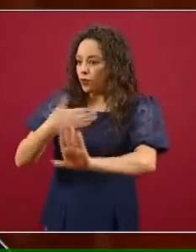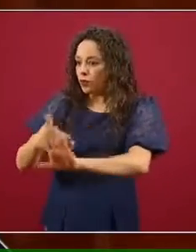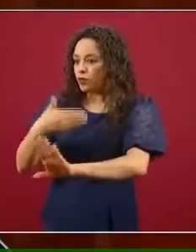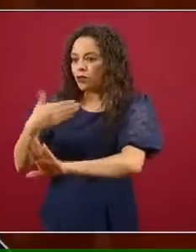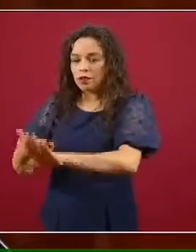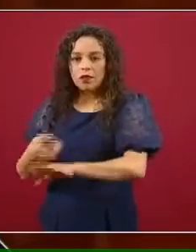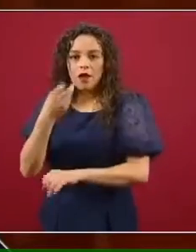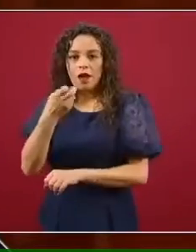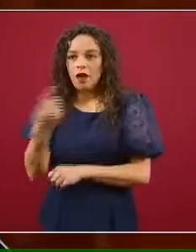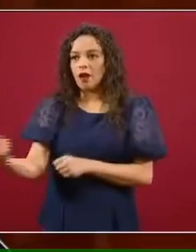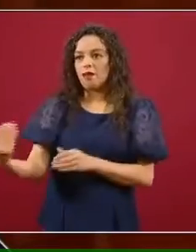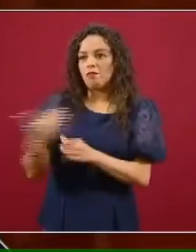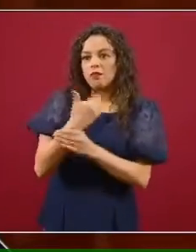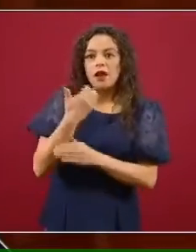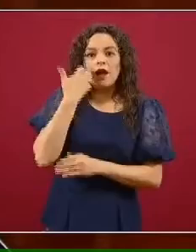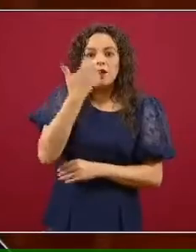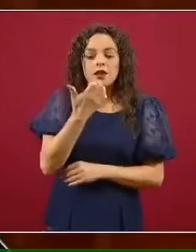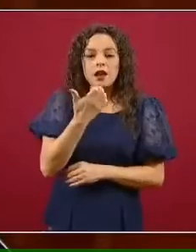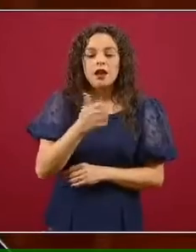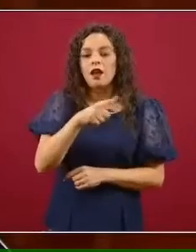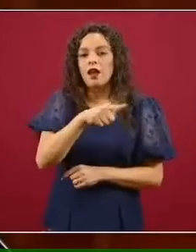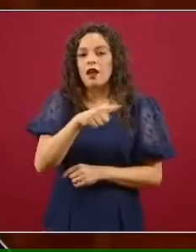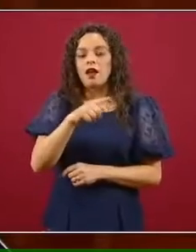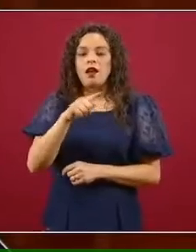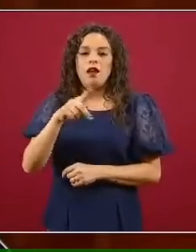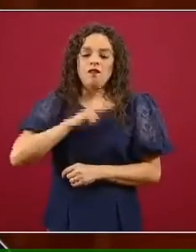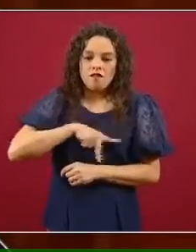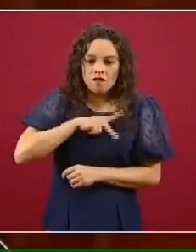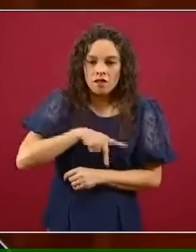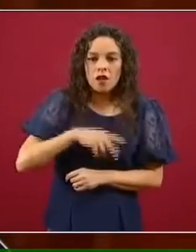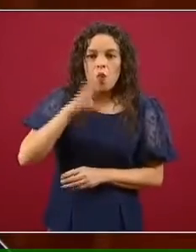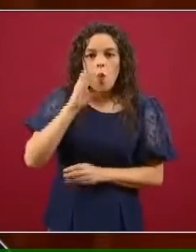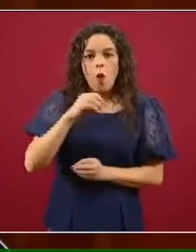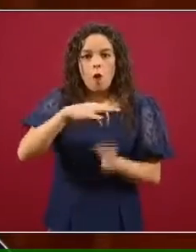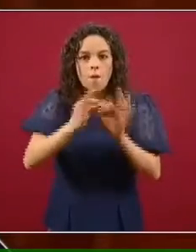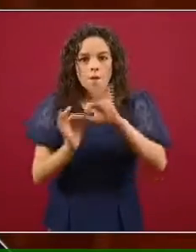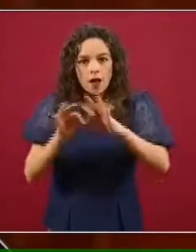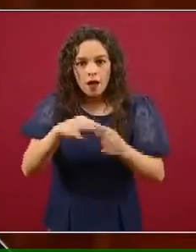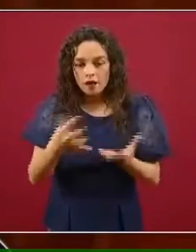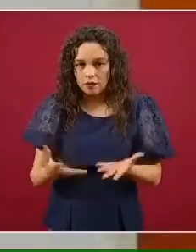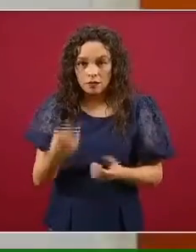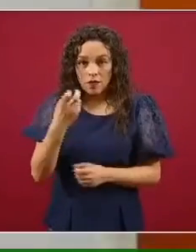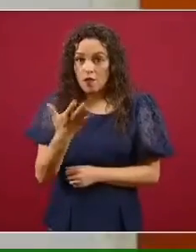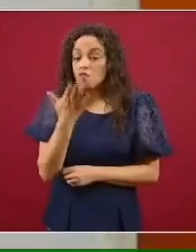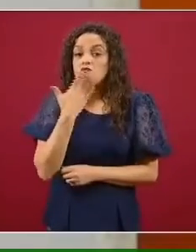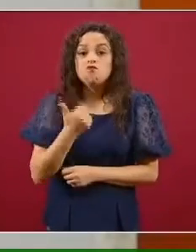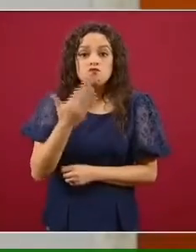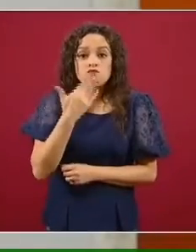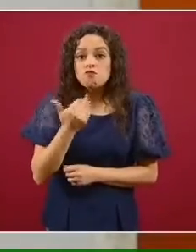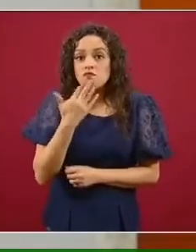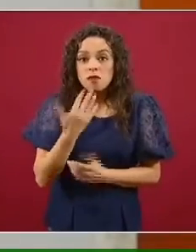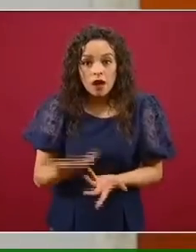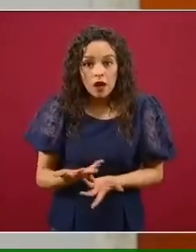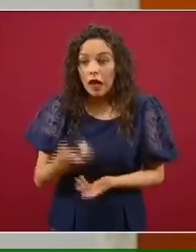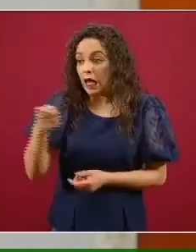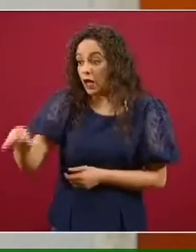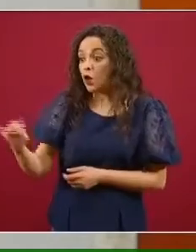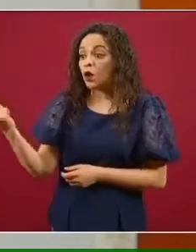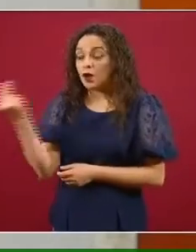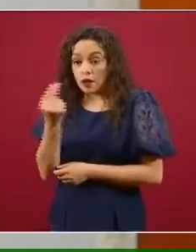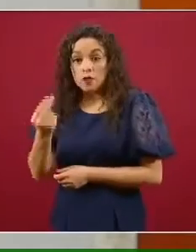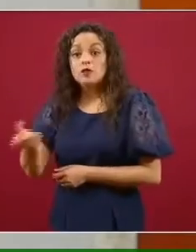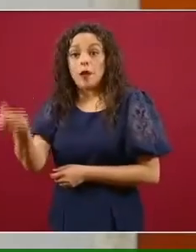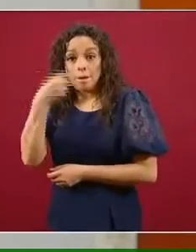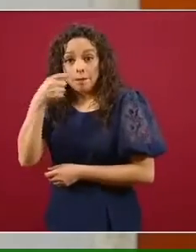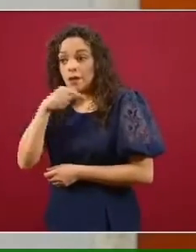agentes, y cuando nos enfermemos de otras cosas, entonces no vamos a poder tener estos medicamentos que son sumamente útiles